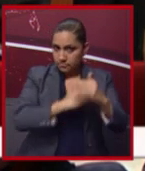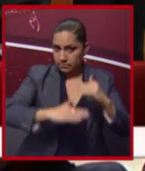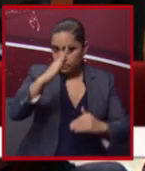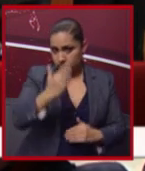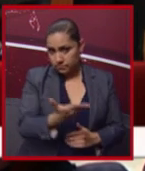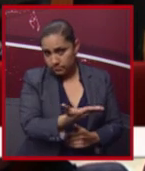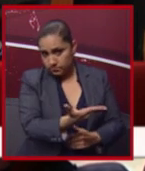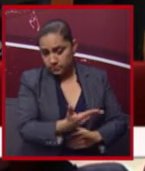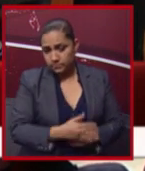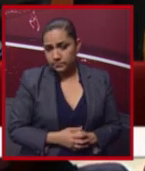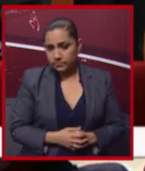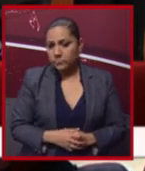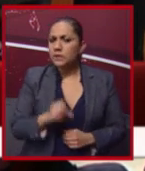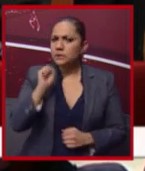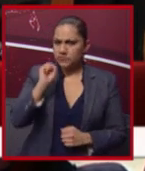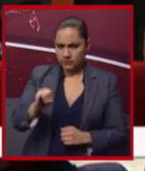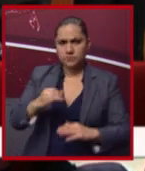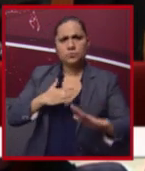Unión.